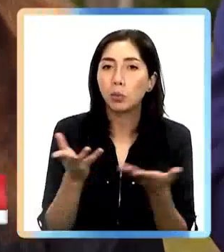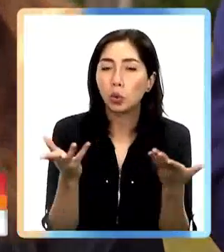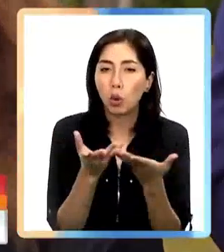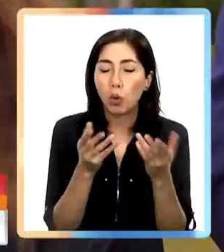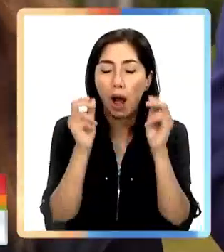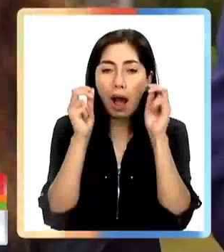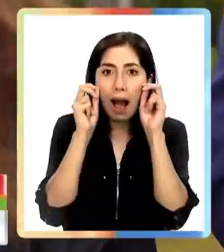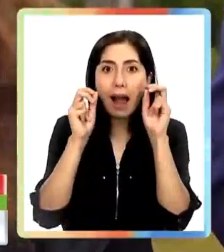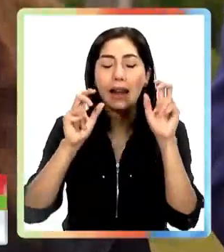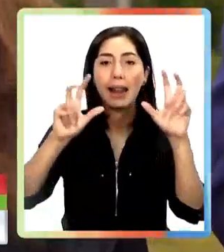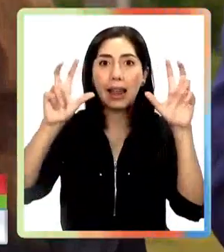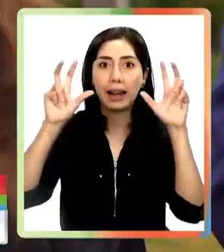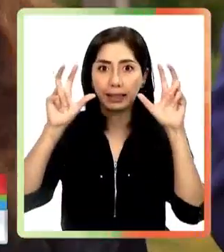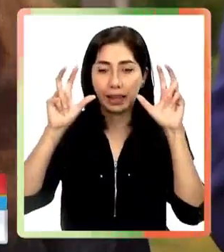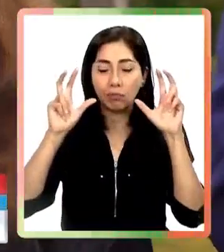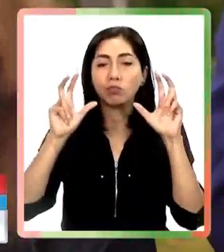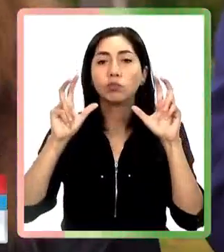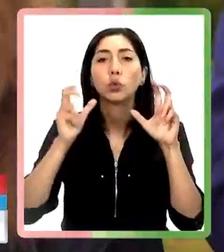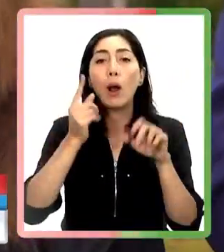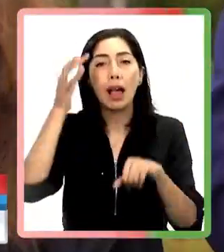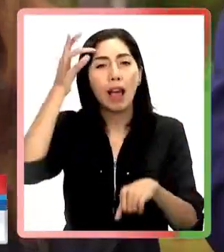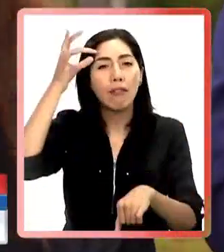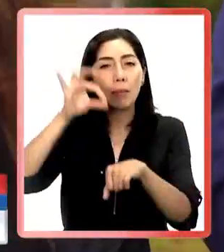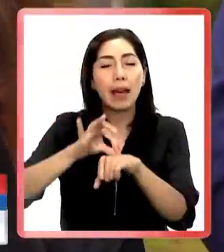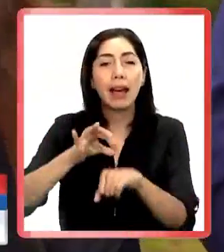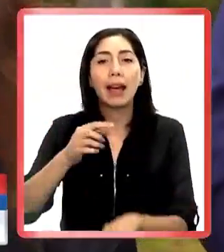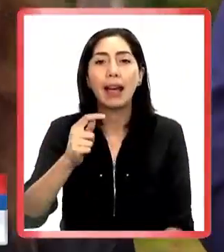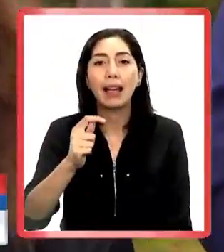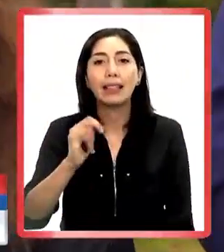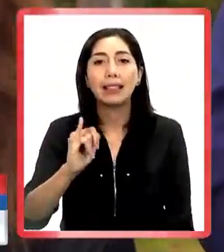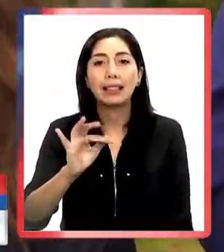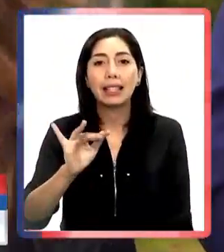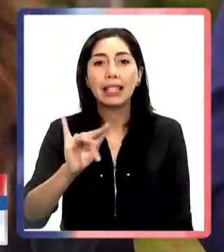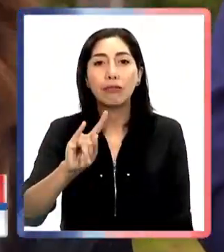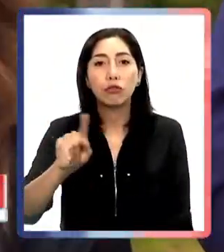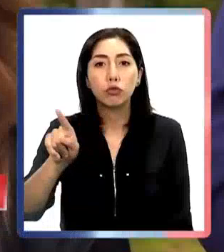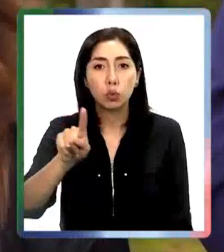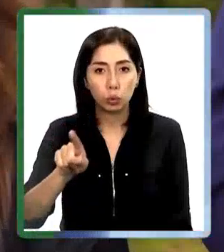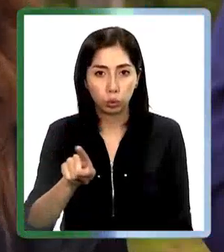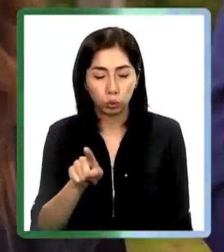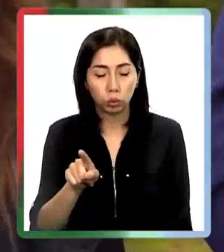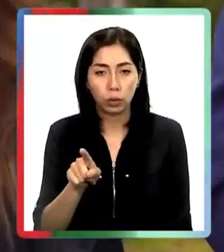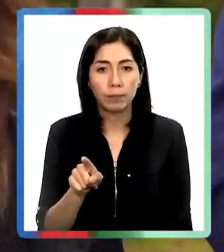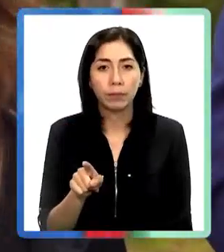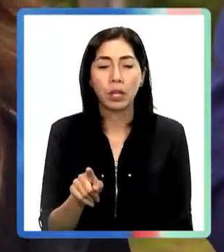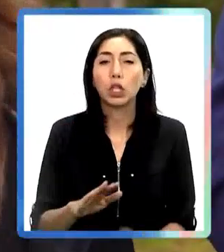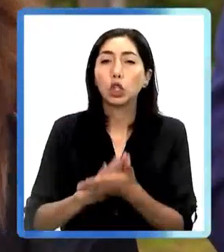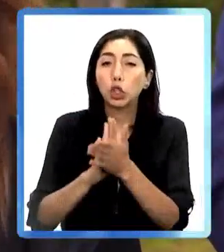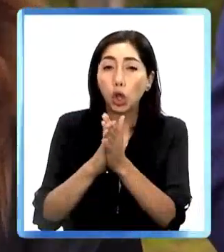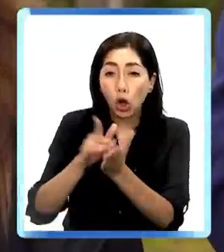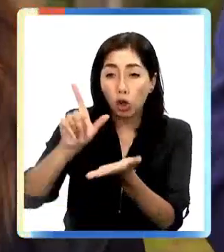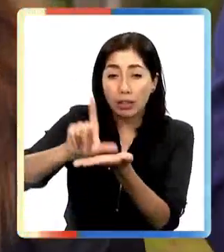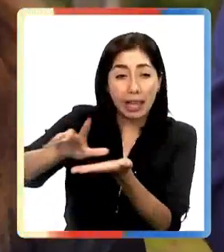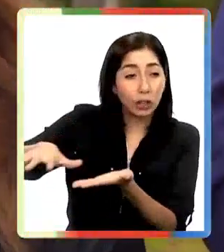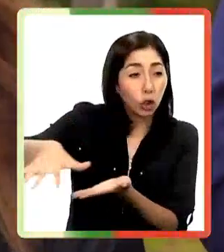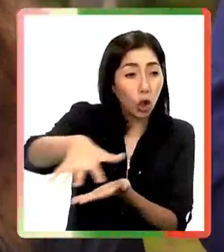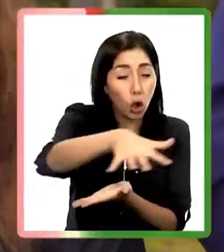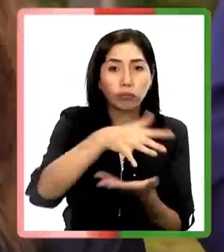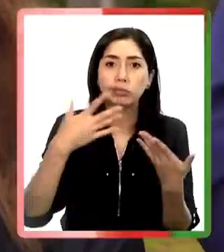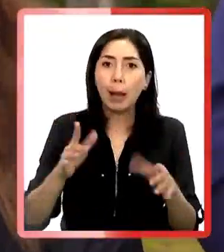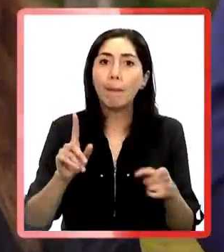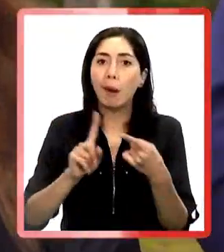día, con la alerta epidemiológica que tiene que ver con el tifus de los matorrales, donde todo el intersector